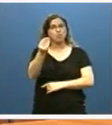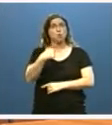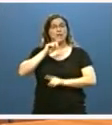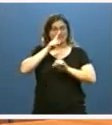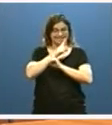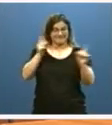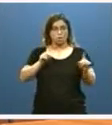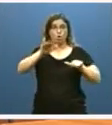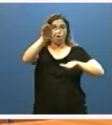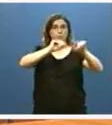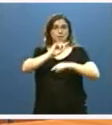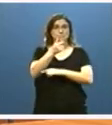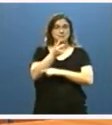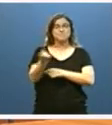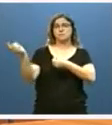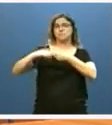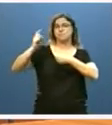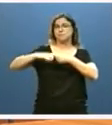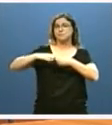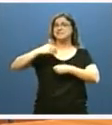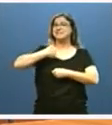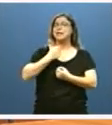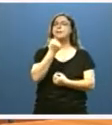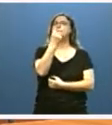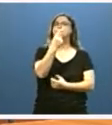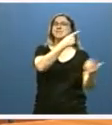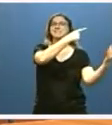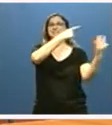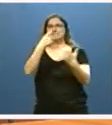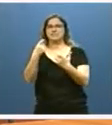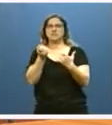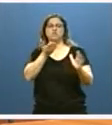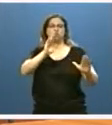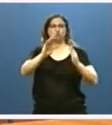este año se han presentado ya 1600 solicitudes